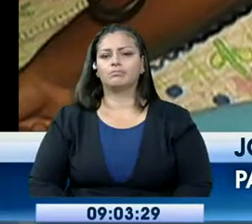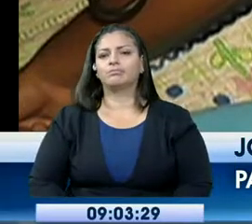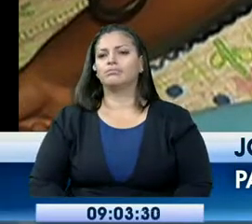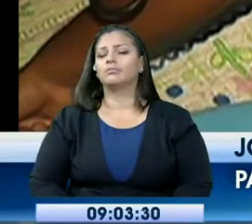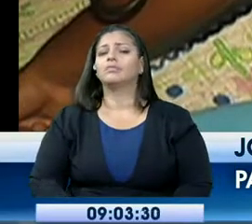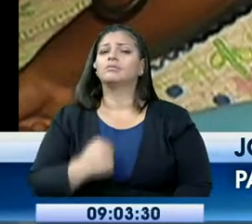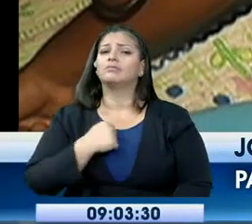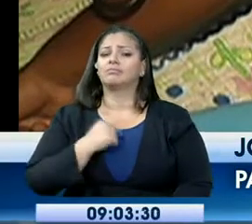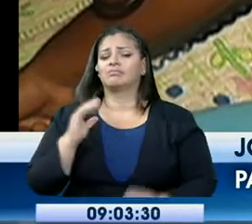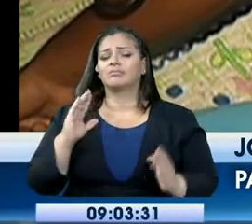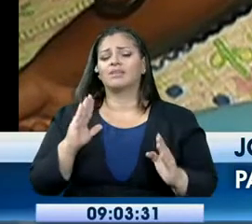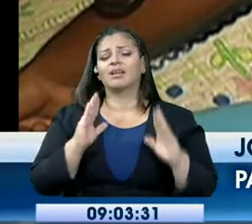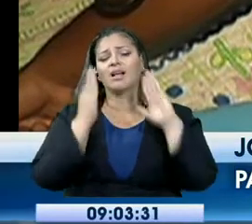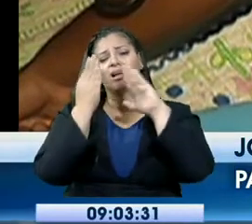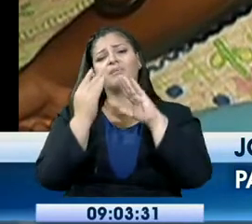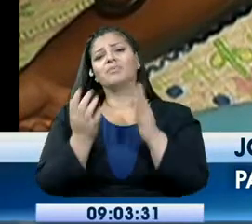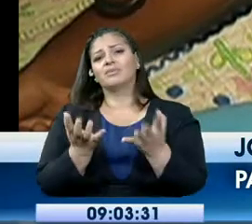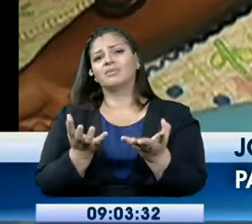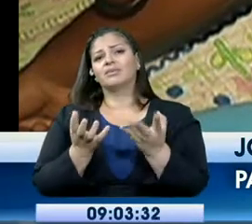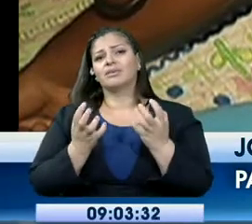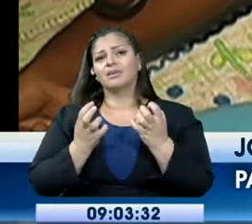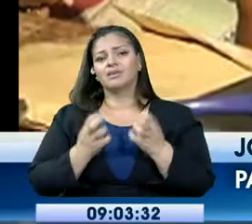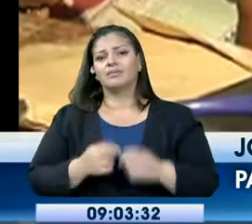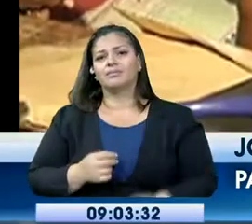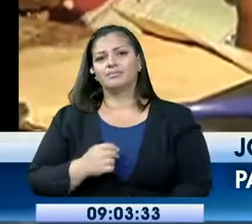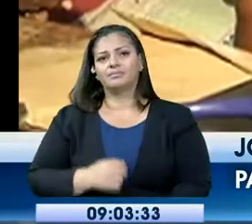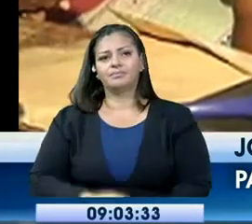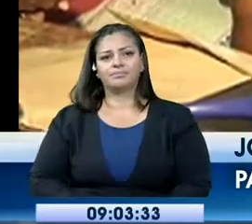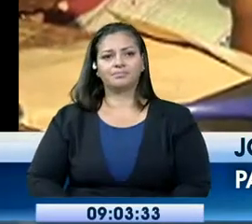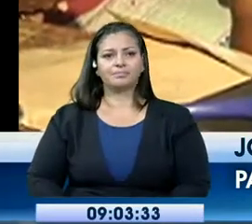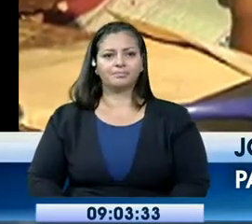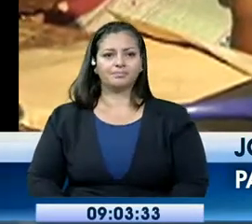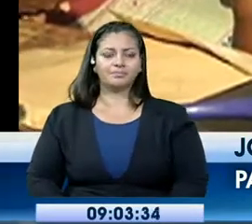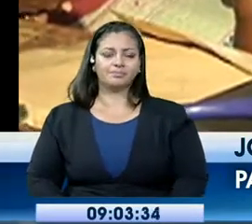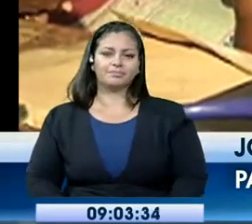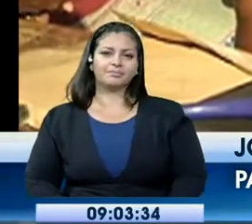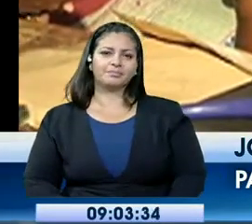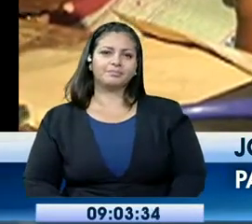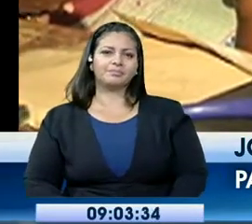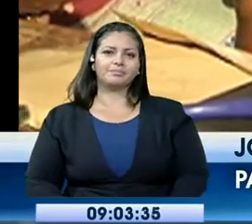sí, voy a poner de mi parte en todo sentido. Informó Rosalena Vascones.